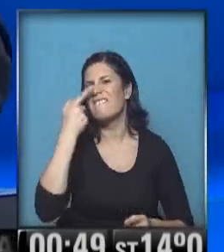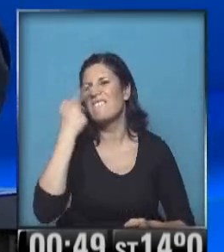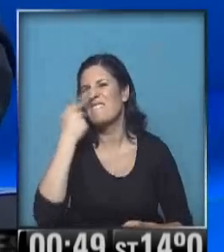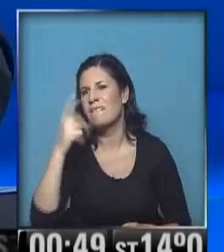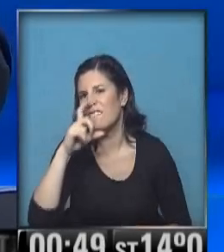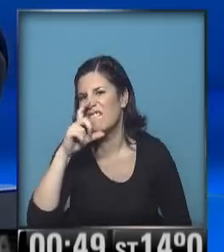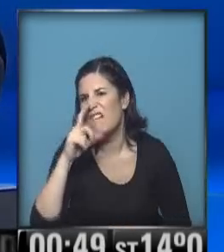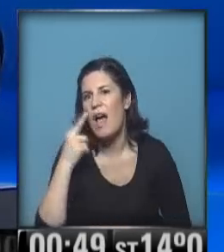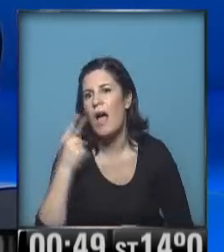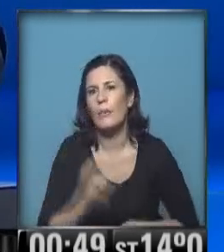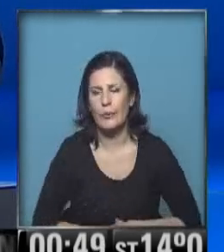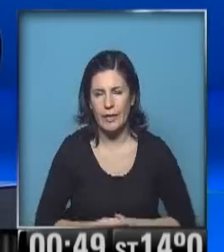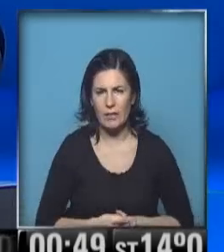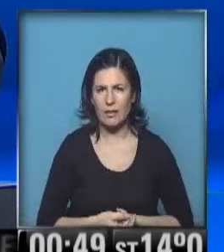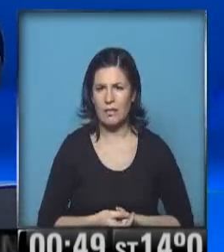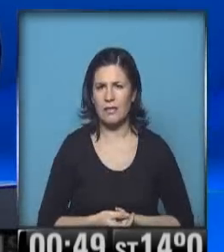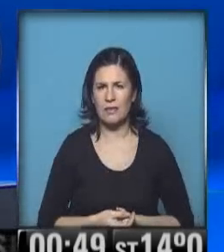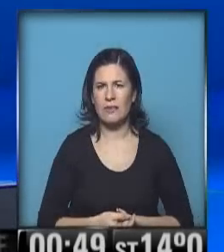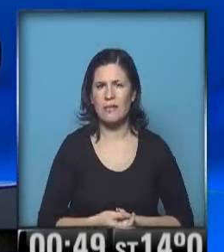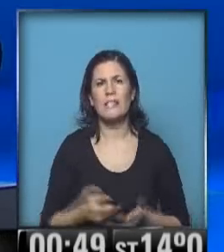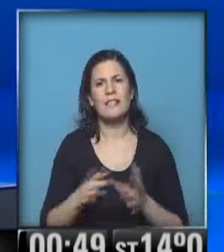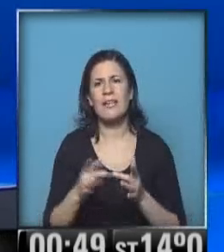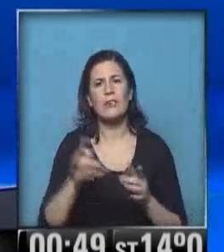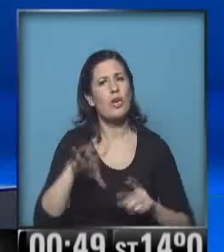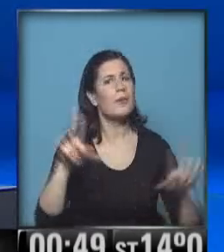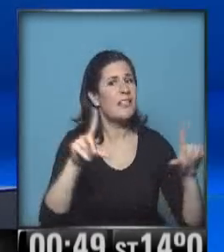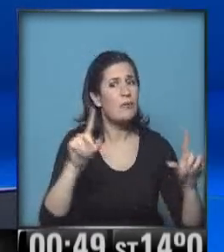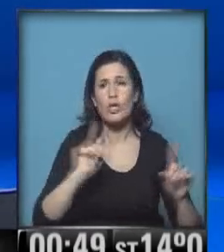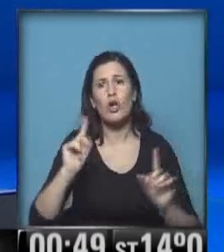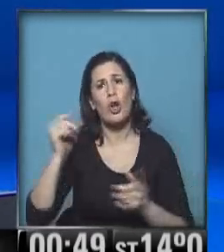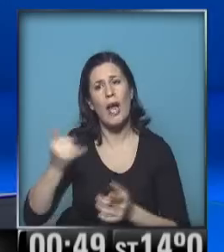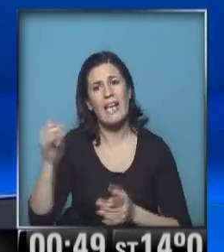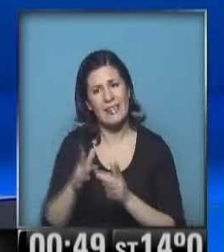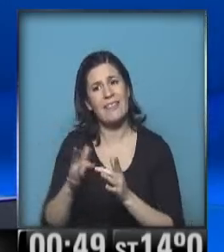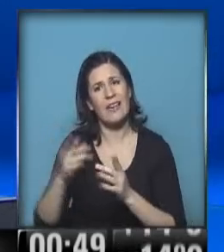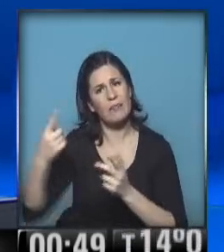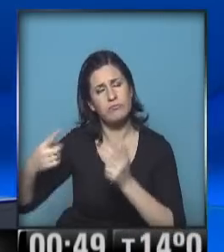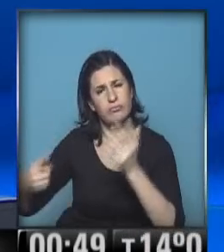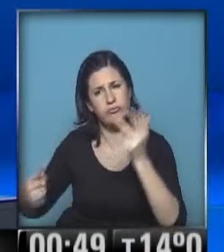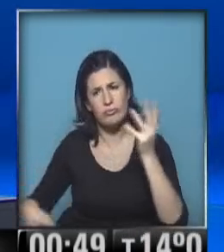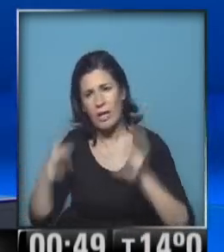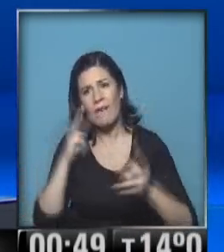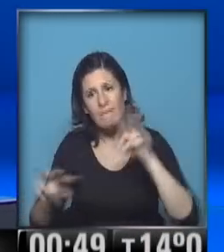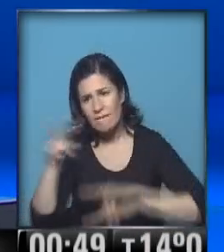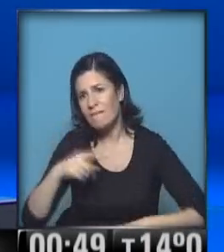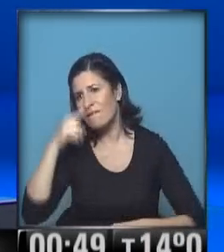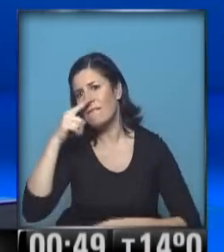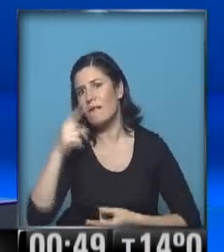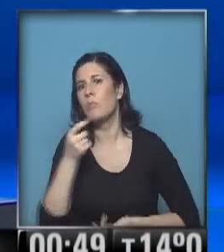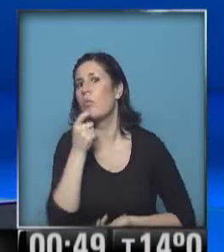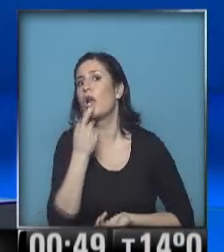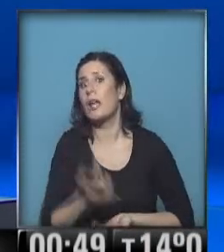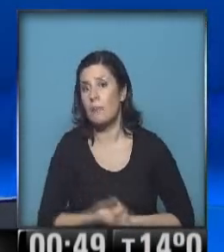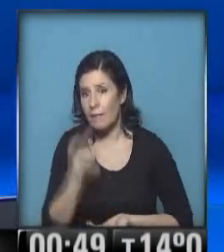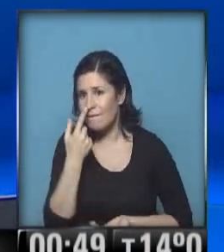den vueltas por la web. No se queden solo con lo que la TV, aquí en la TV tenemos para ofrecerles. Y entre las cosas que se